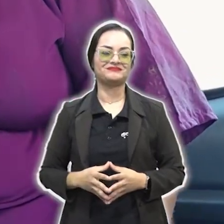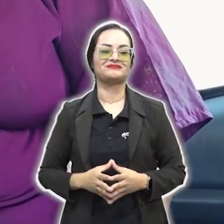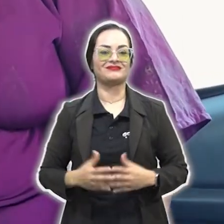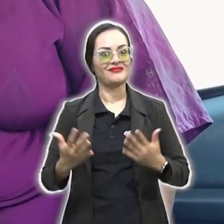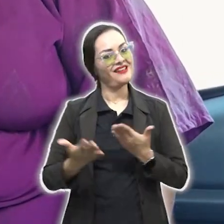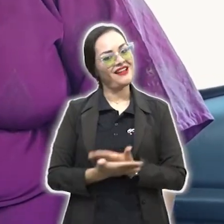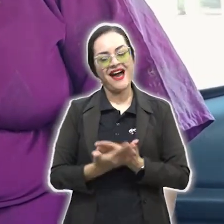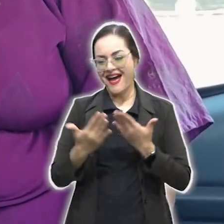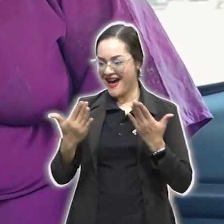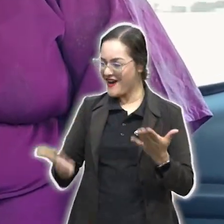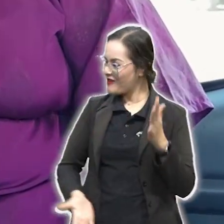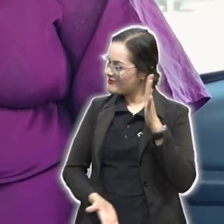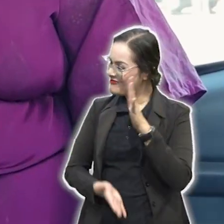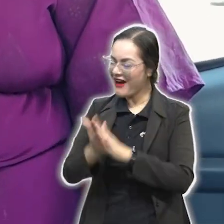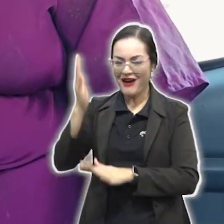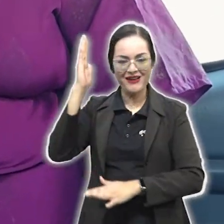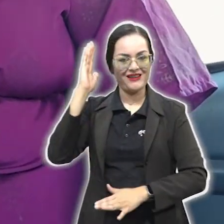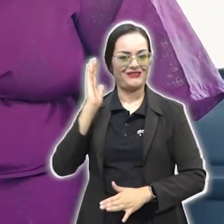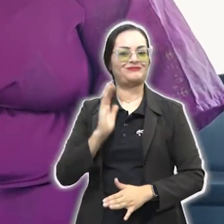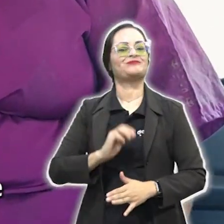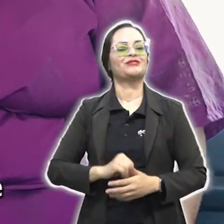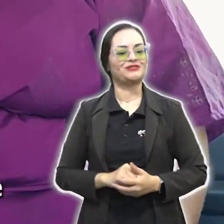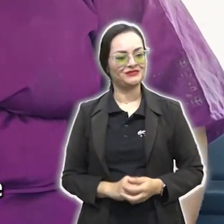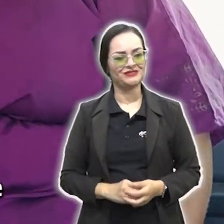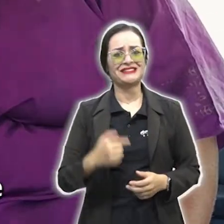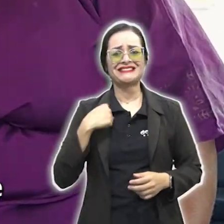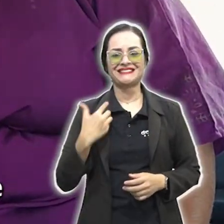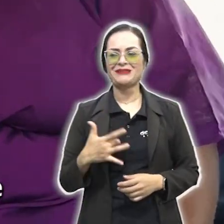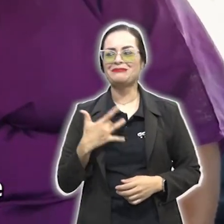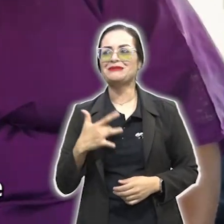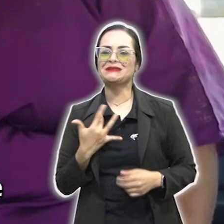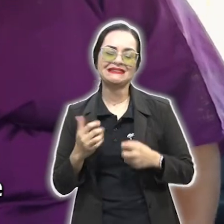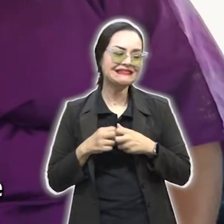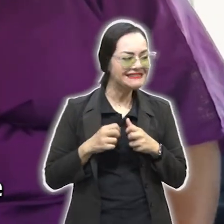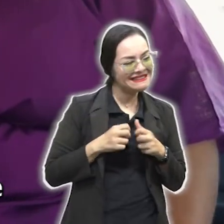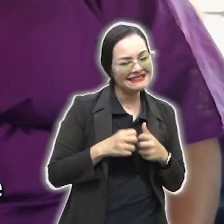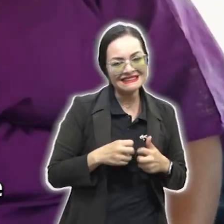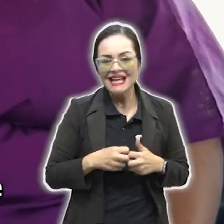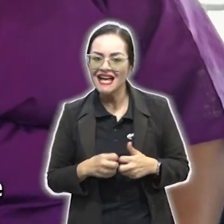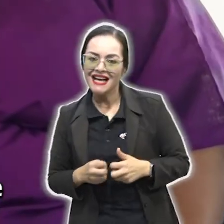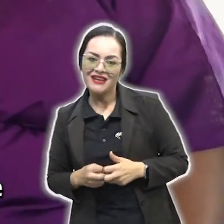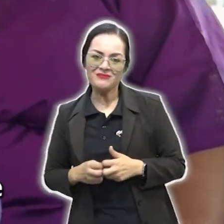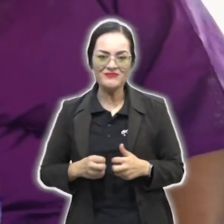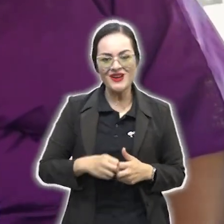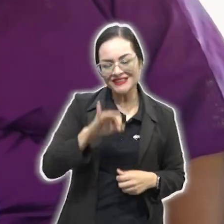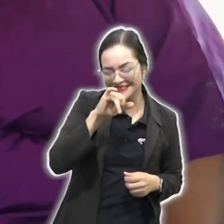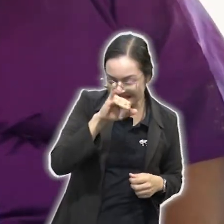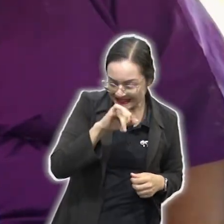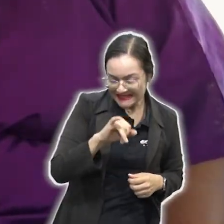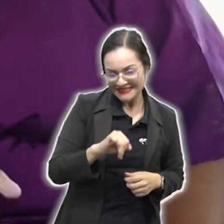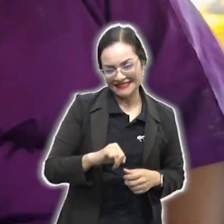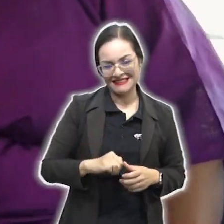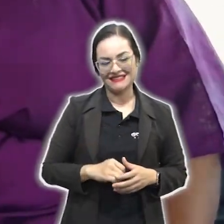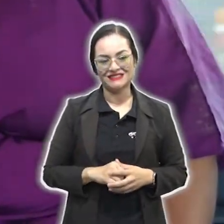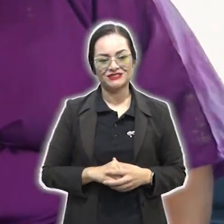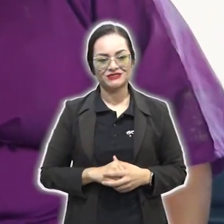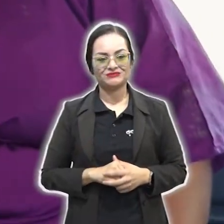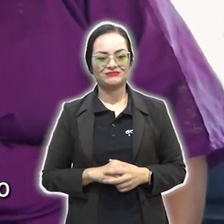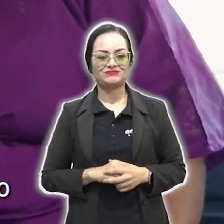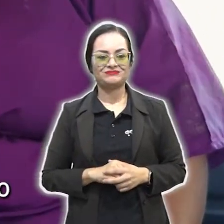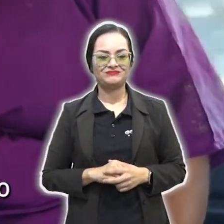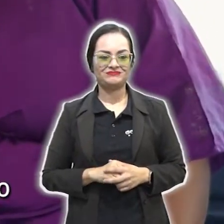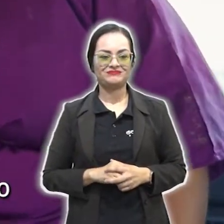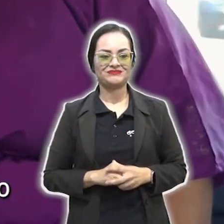pues vamos a cumplirle su sueño. Sí me siento un poco nerviosa porque, de repente,